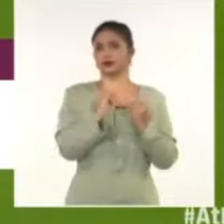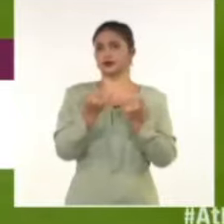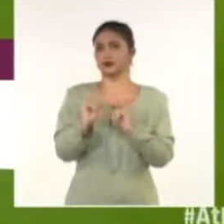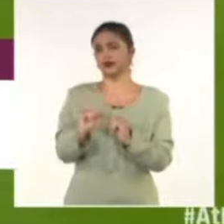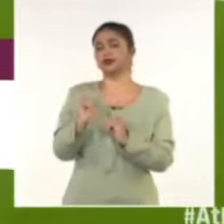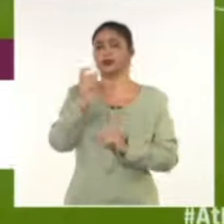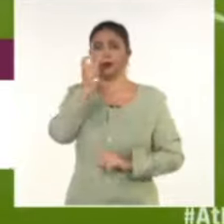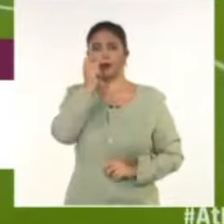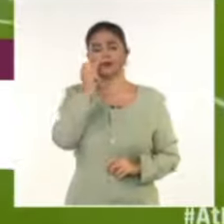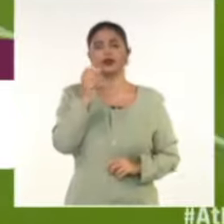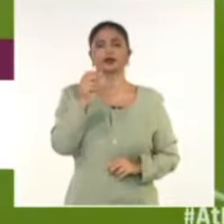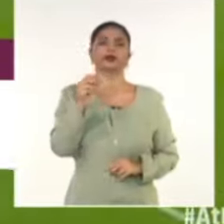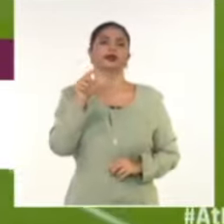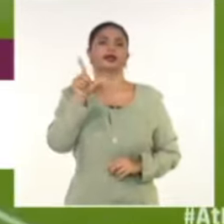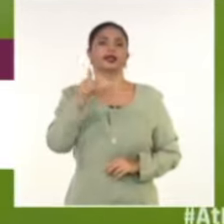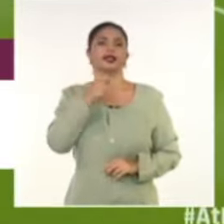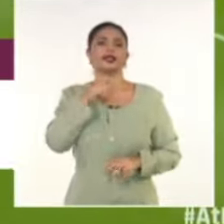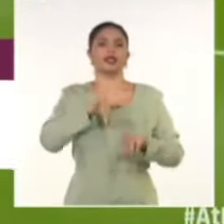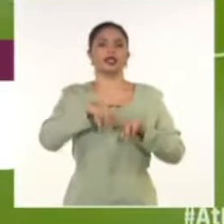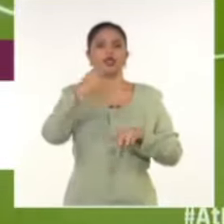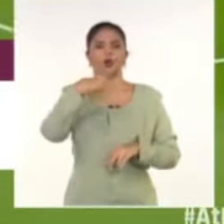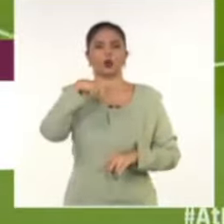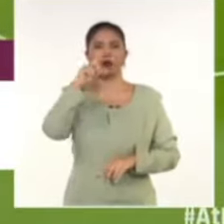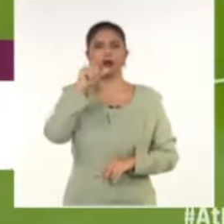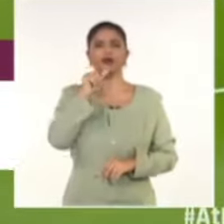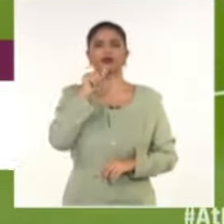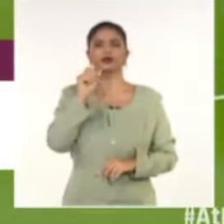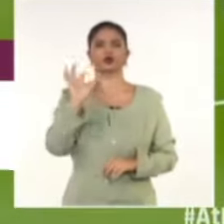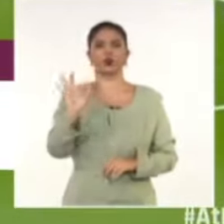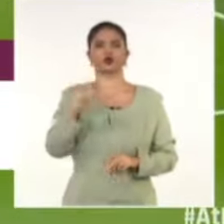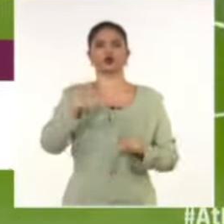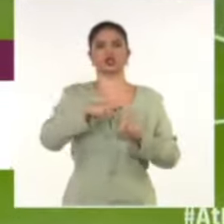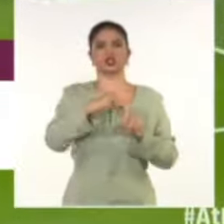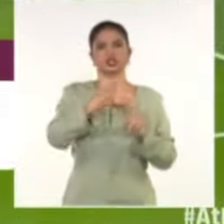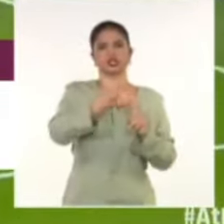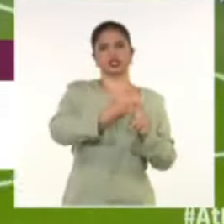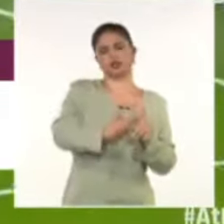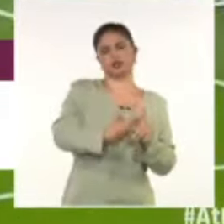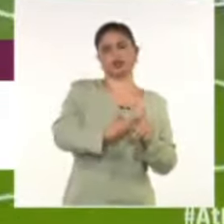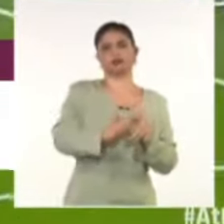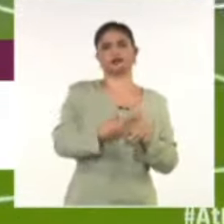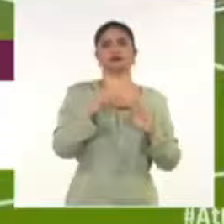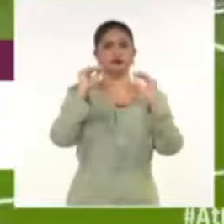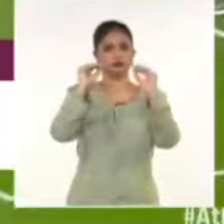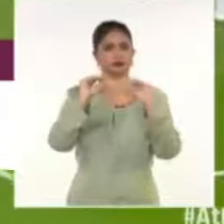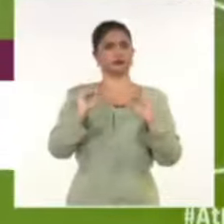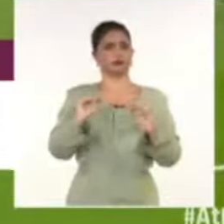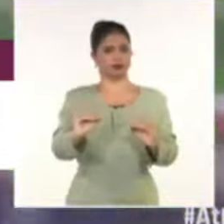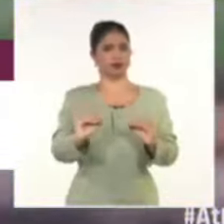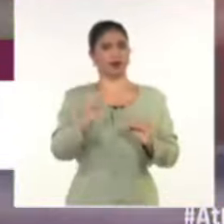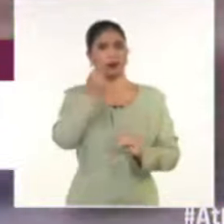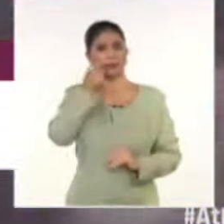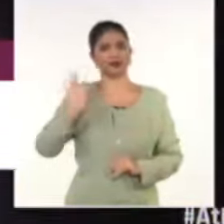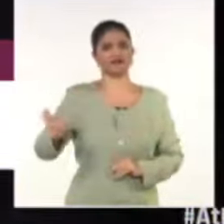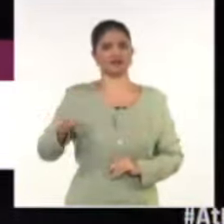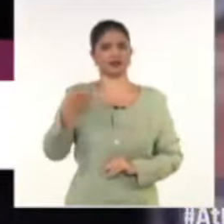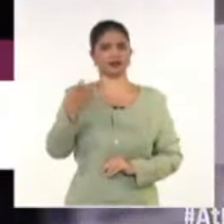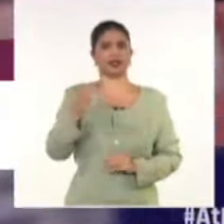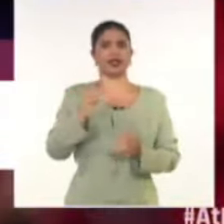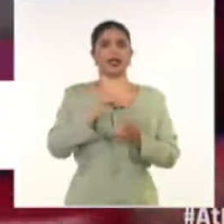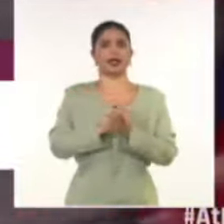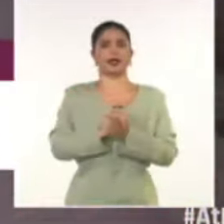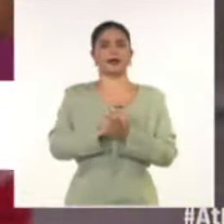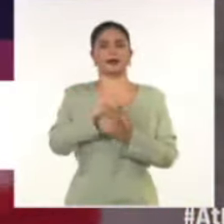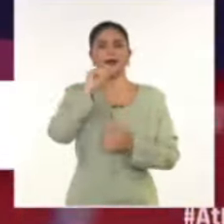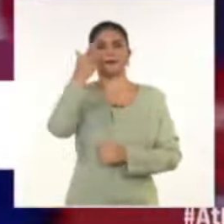Robert Lewandowski con 7 dianas como Pichichi, a quien le sigue a José Pérez con 6. Con 5 tantos se encuentran el francés Kylian Mbappé y el brasileño